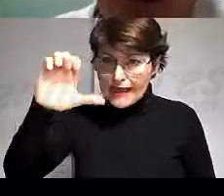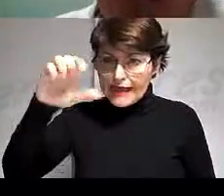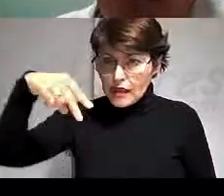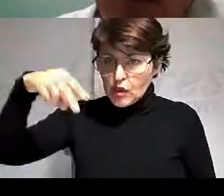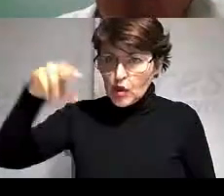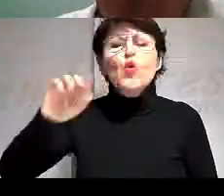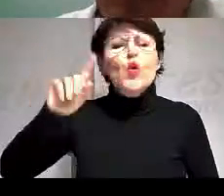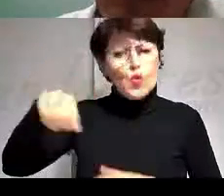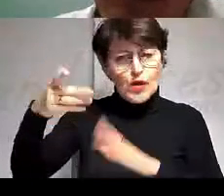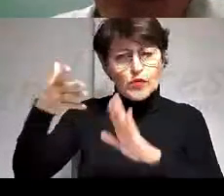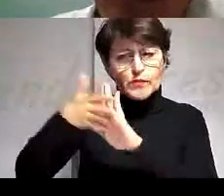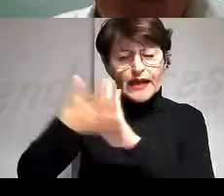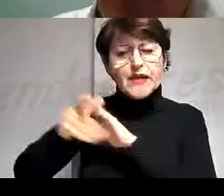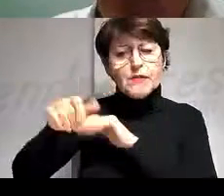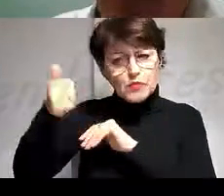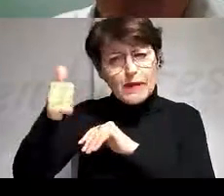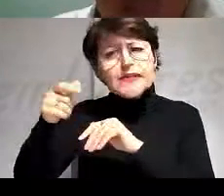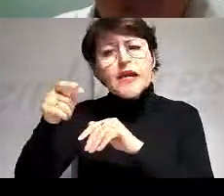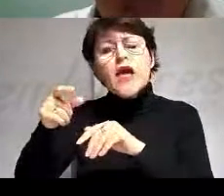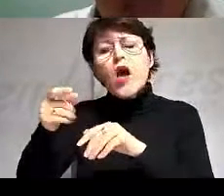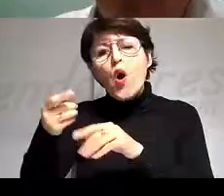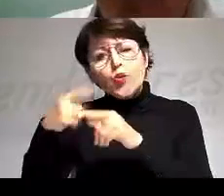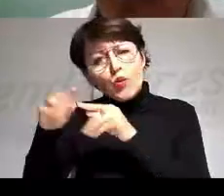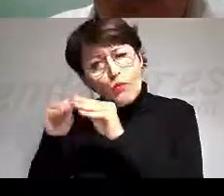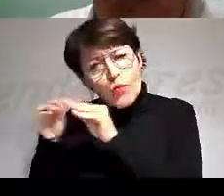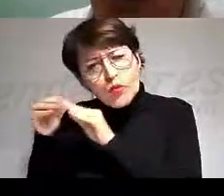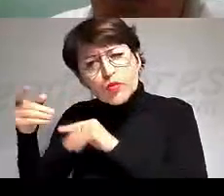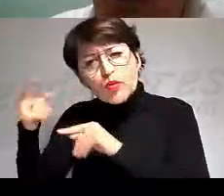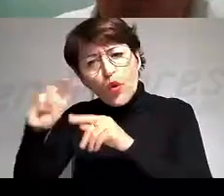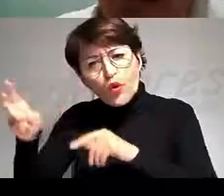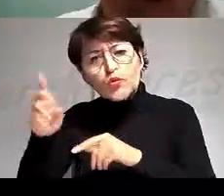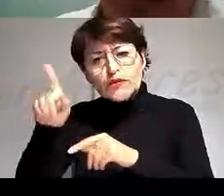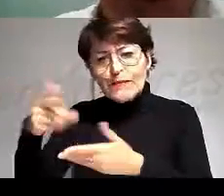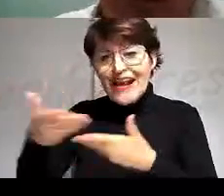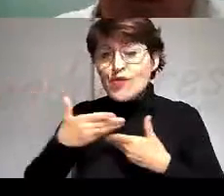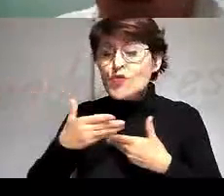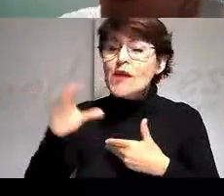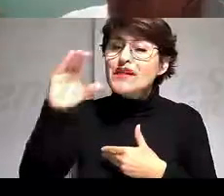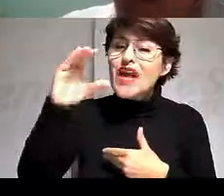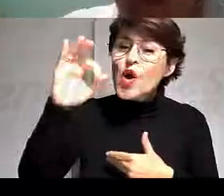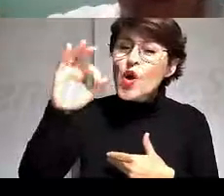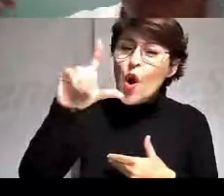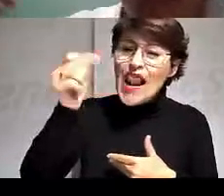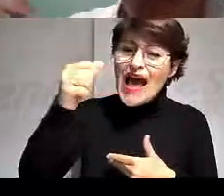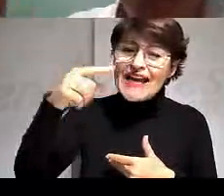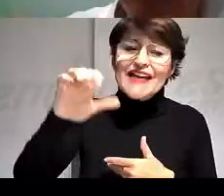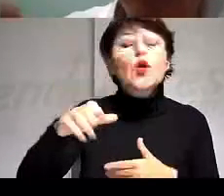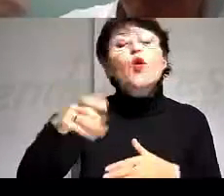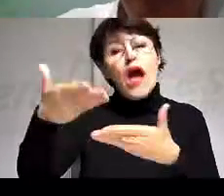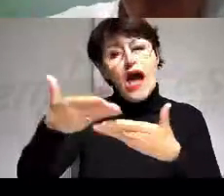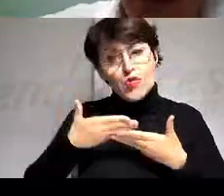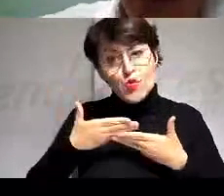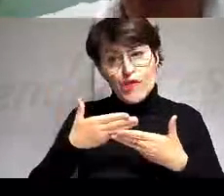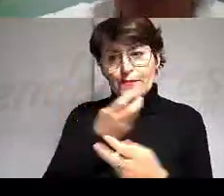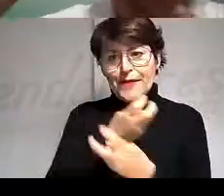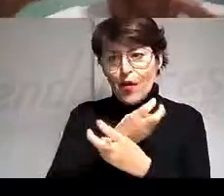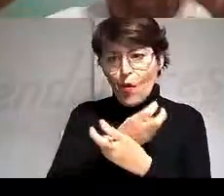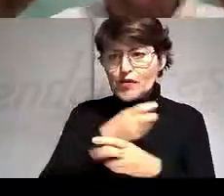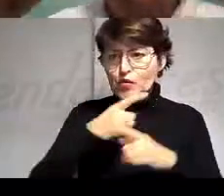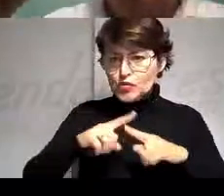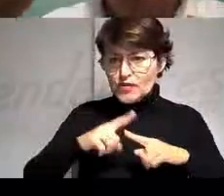productos que revisaremos. El colágeno es el que mantiene un poco la estructura de todo. El colágeno forma la matriz extracelular,